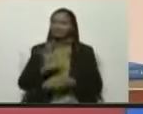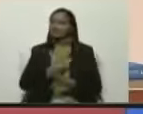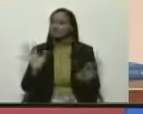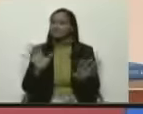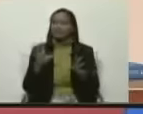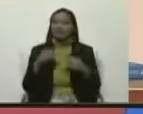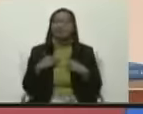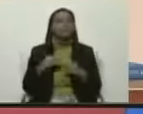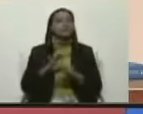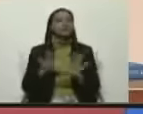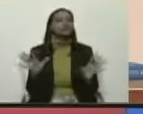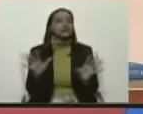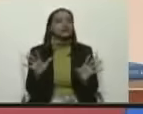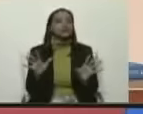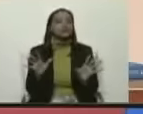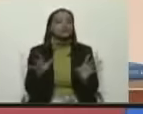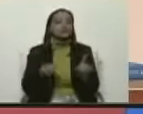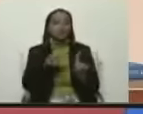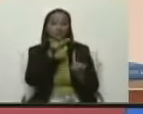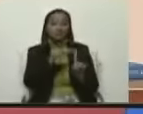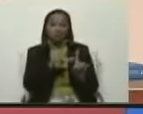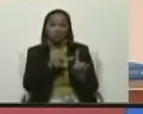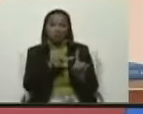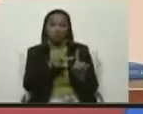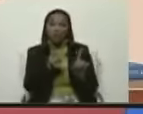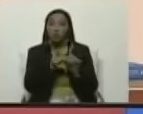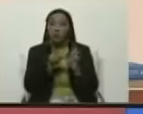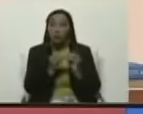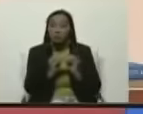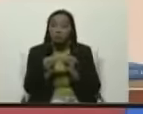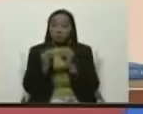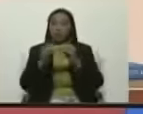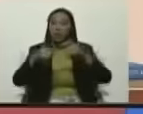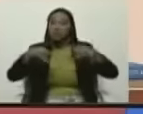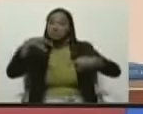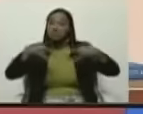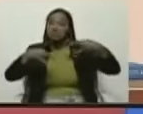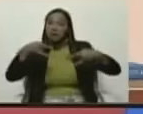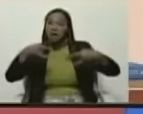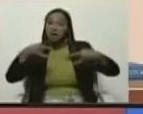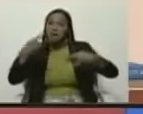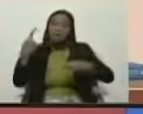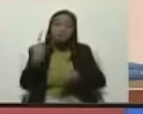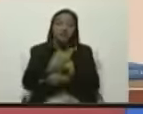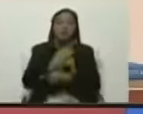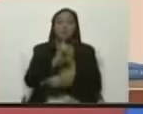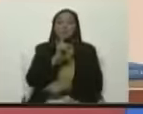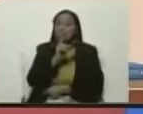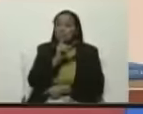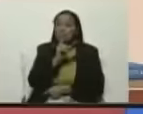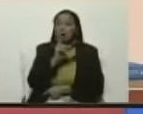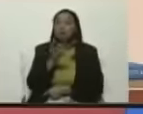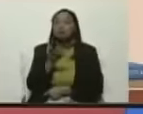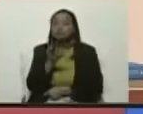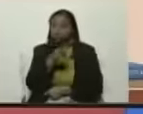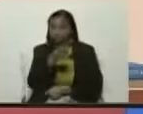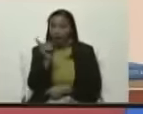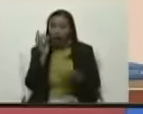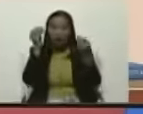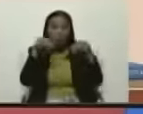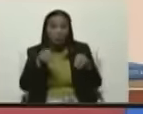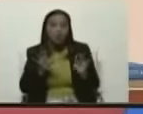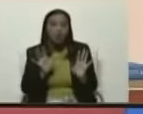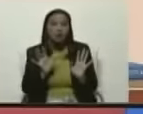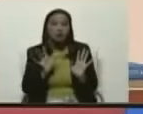Lo peor no es que sea un títere, porque tú puedes, la gente puede ser un títere, pero no puedes estar de acuerdo con